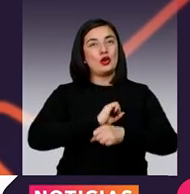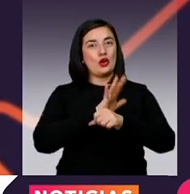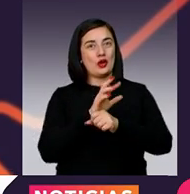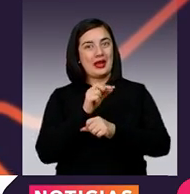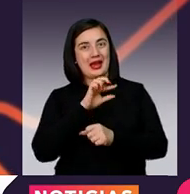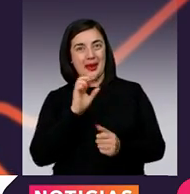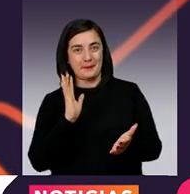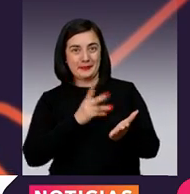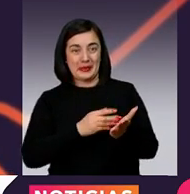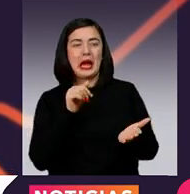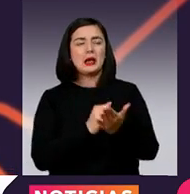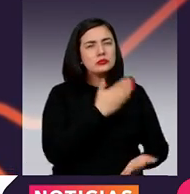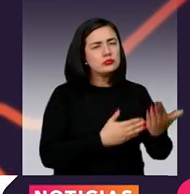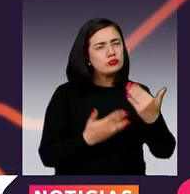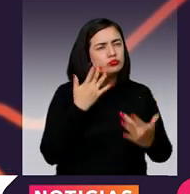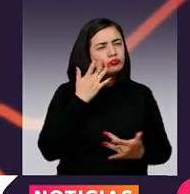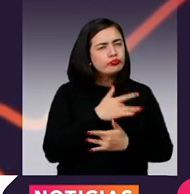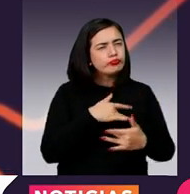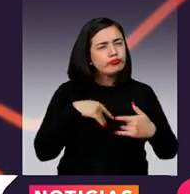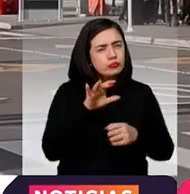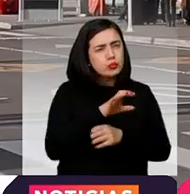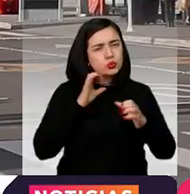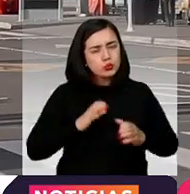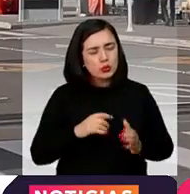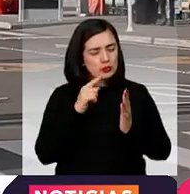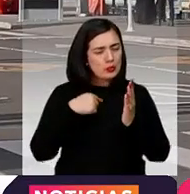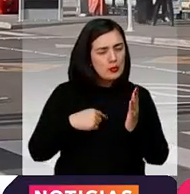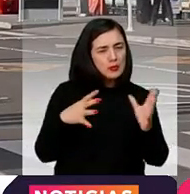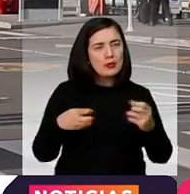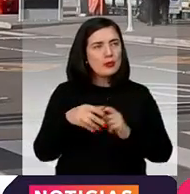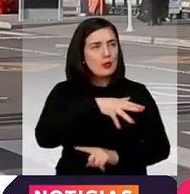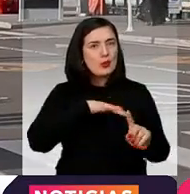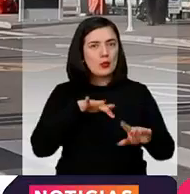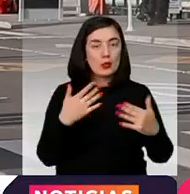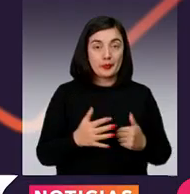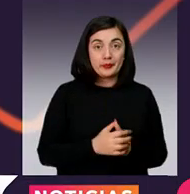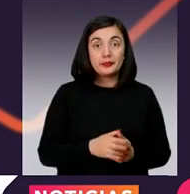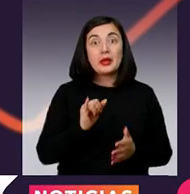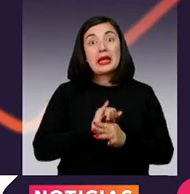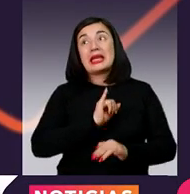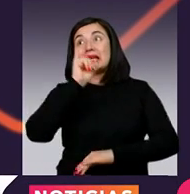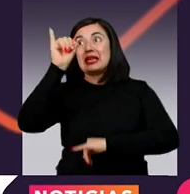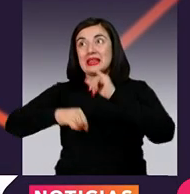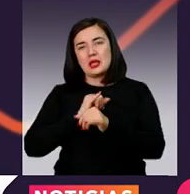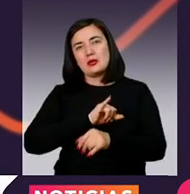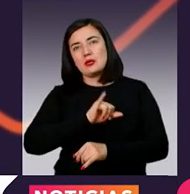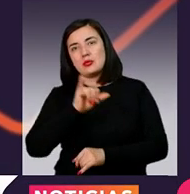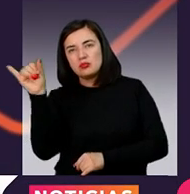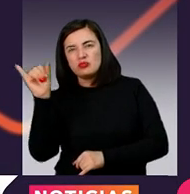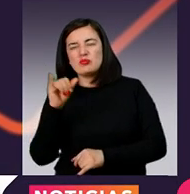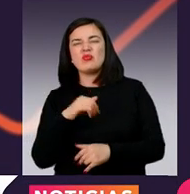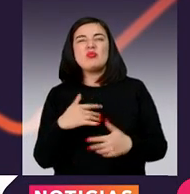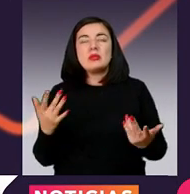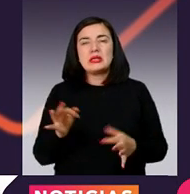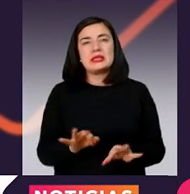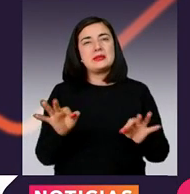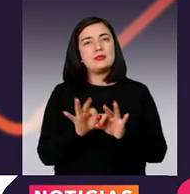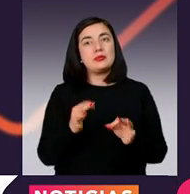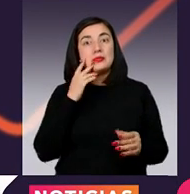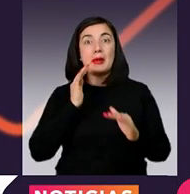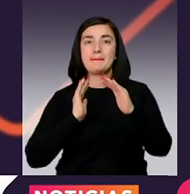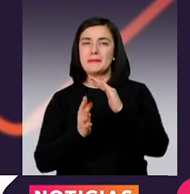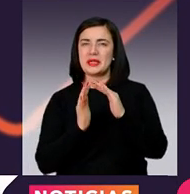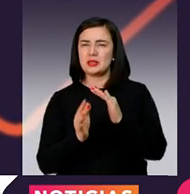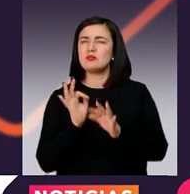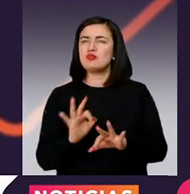evaluar el estado de salud del ciudadano y el de su entorno. Para vuelos internacionales, Check MIG, necesaria para que Migración tenga información de su